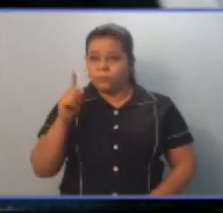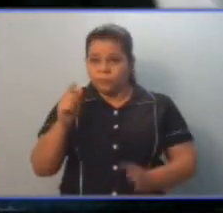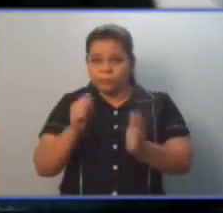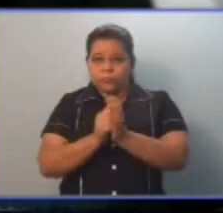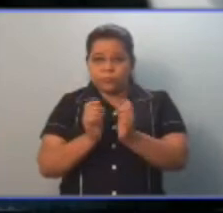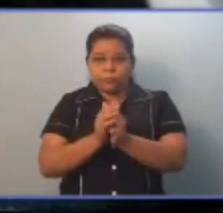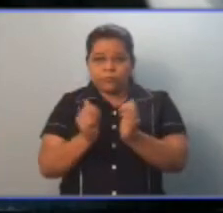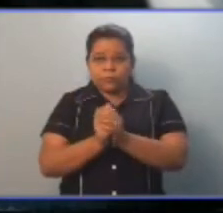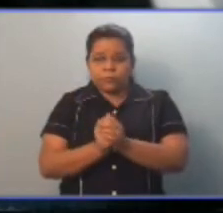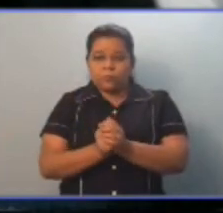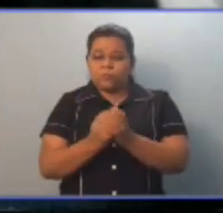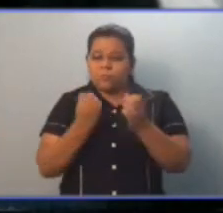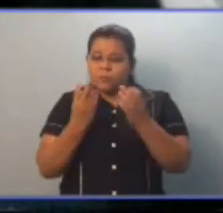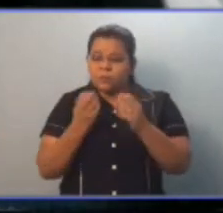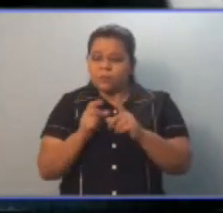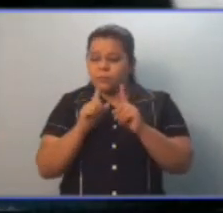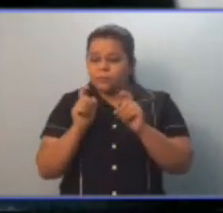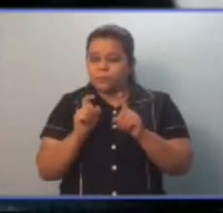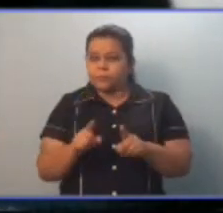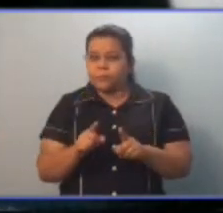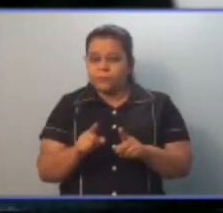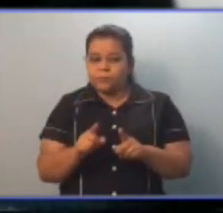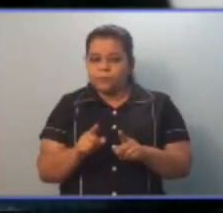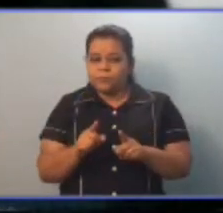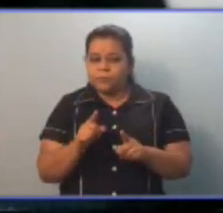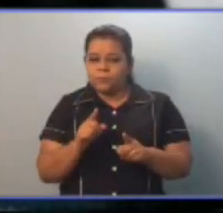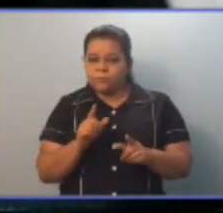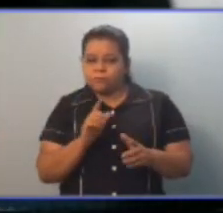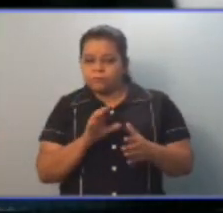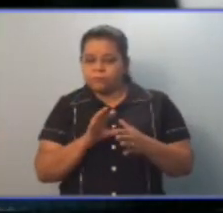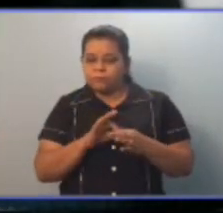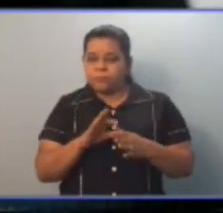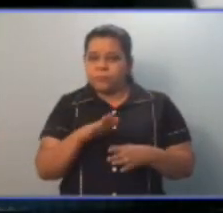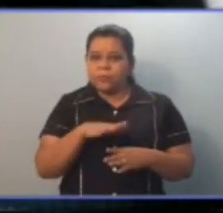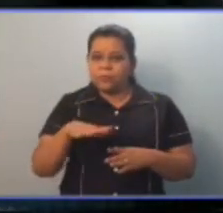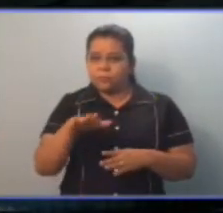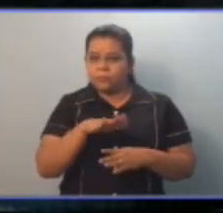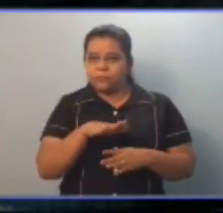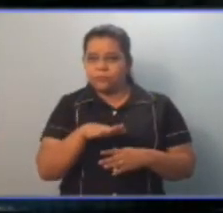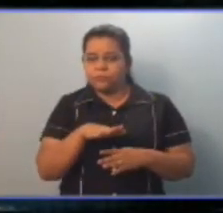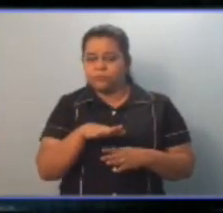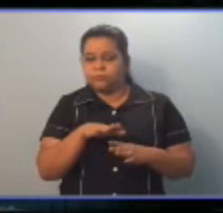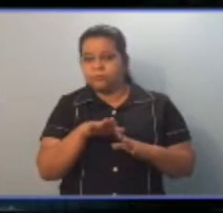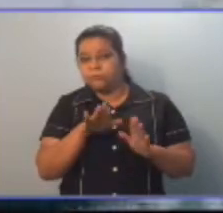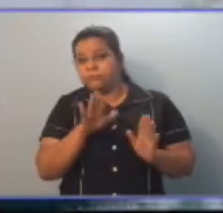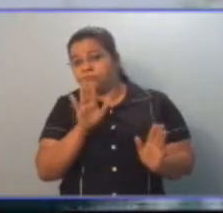muchas de las preguntas tienen que caer en el campo de lo hipotético.